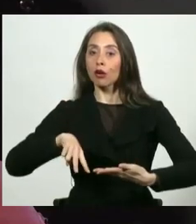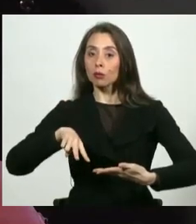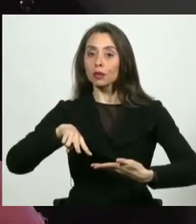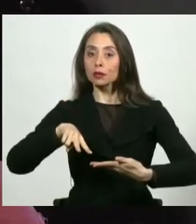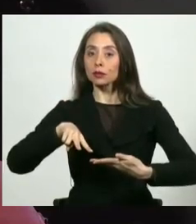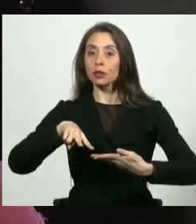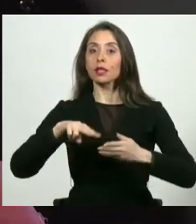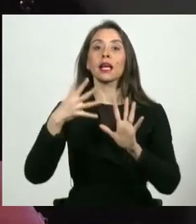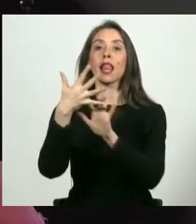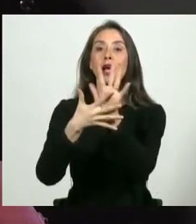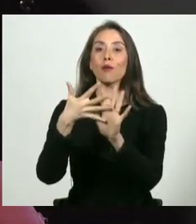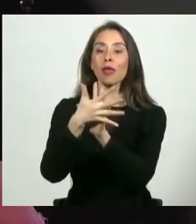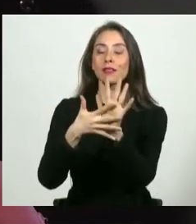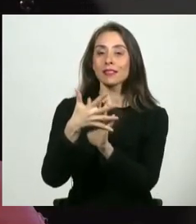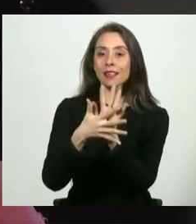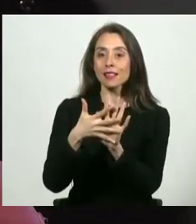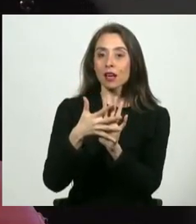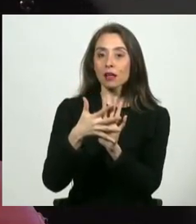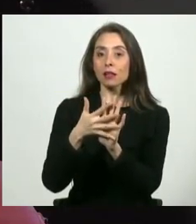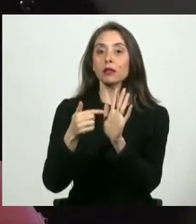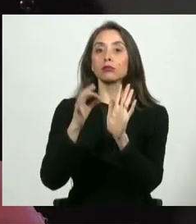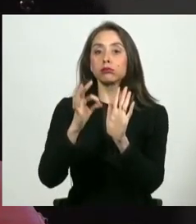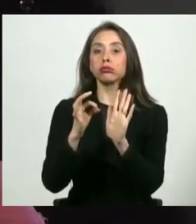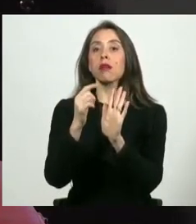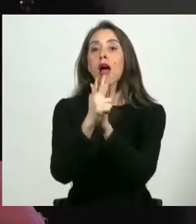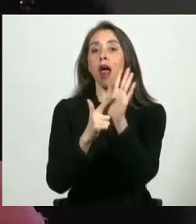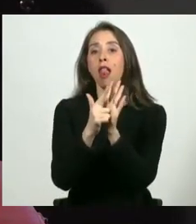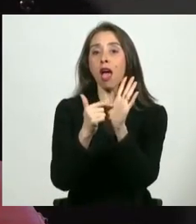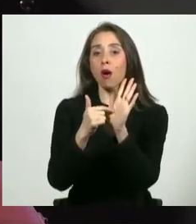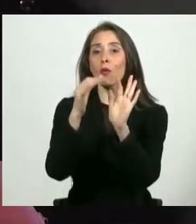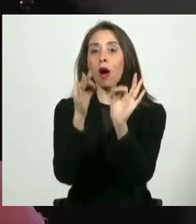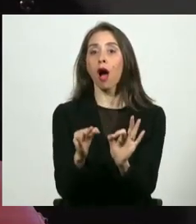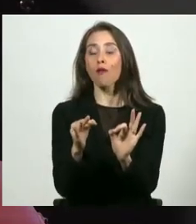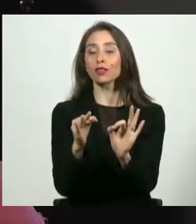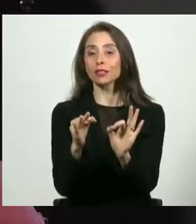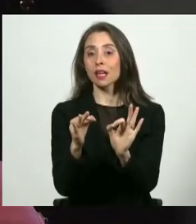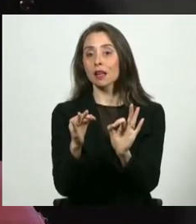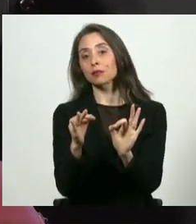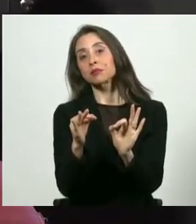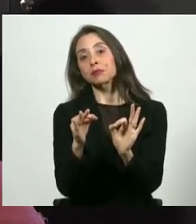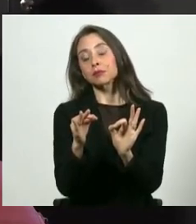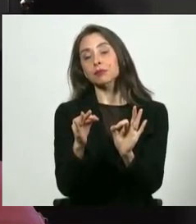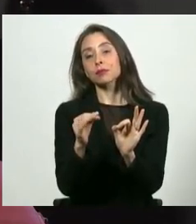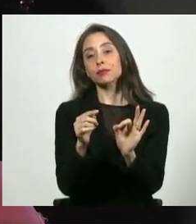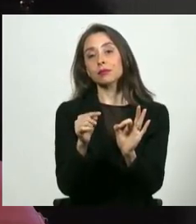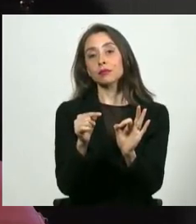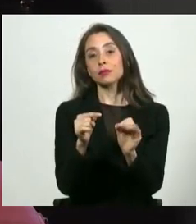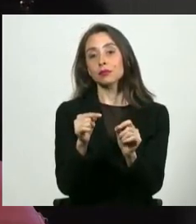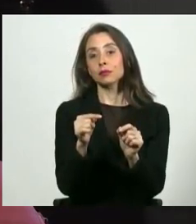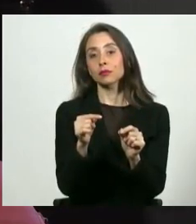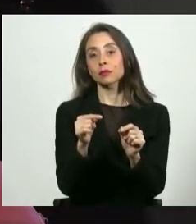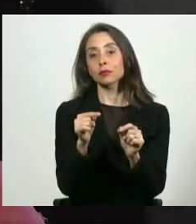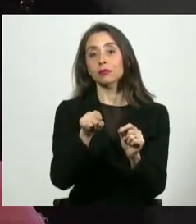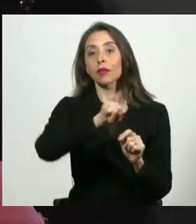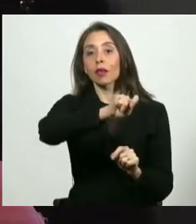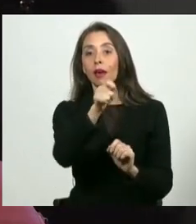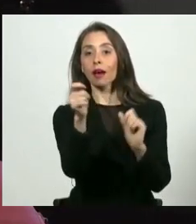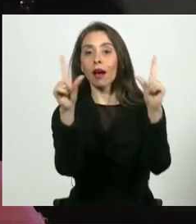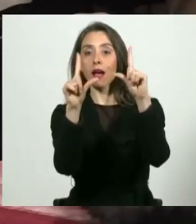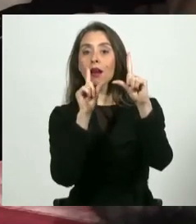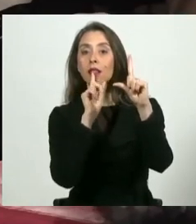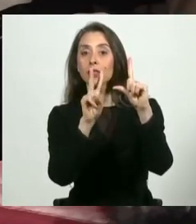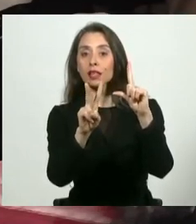la lengua de señas como lengua oficial en los canales de